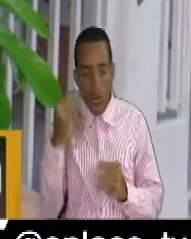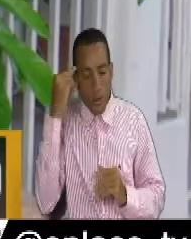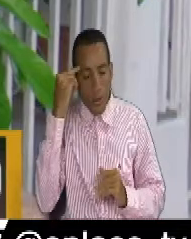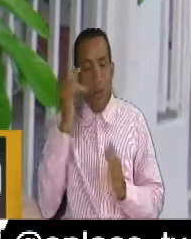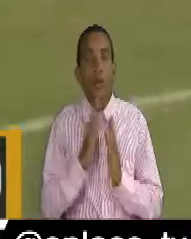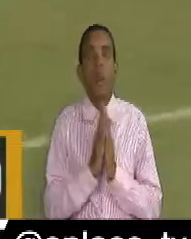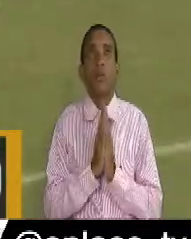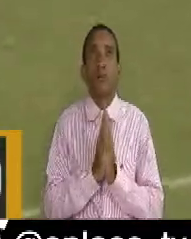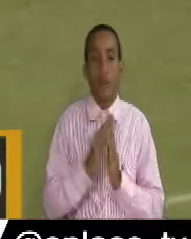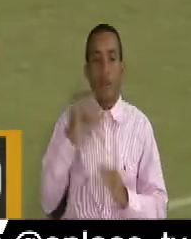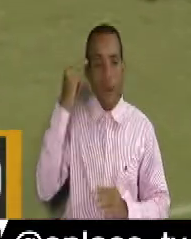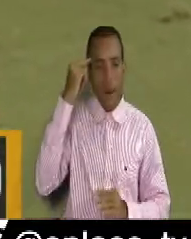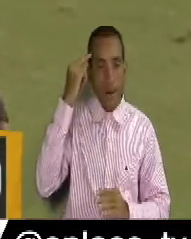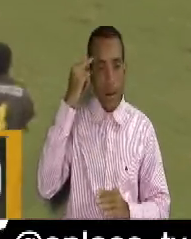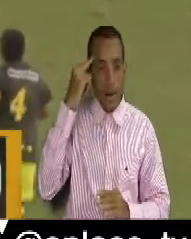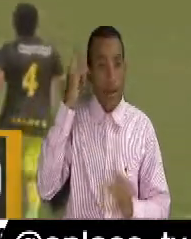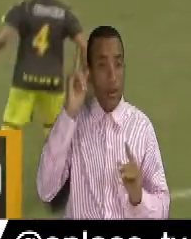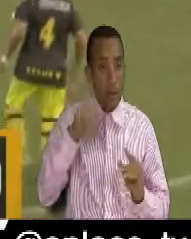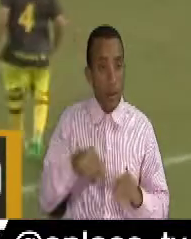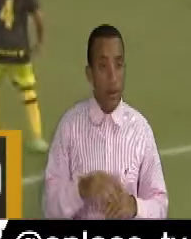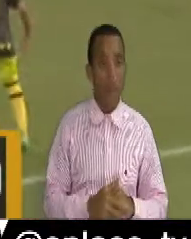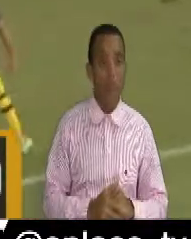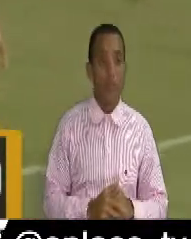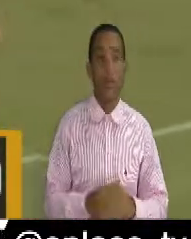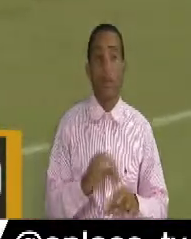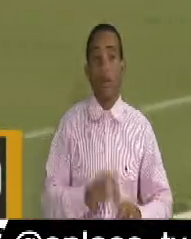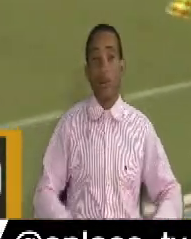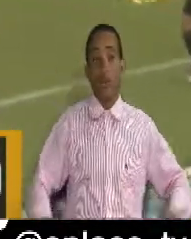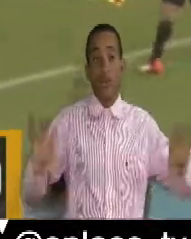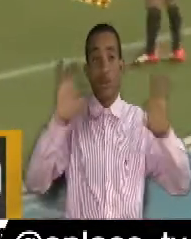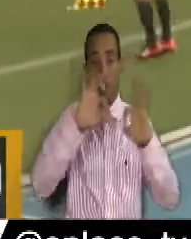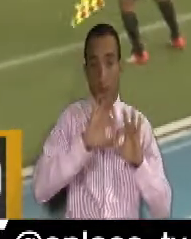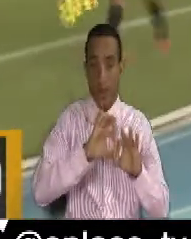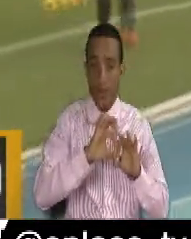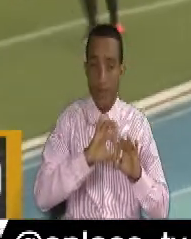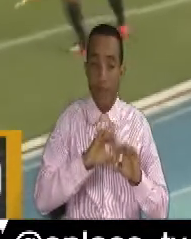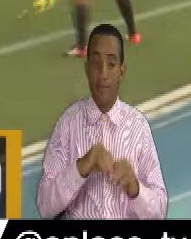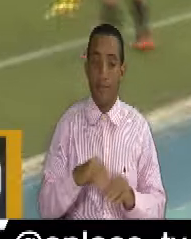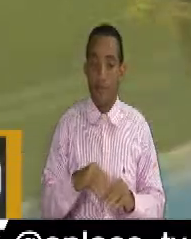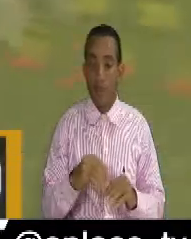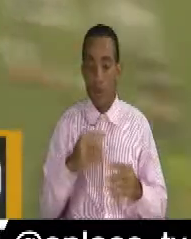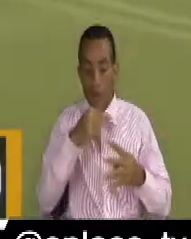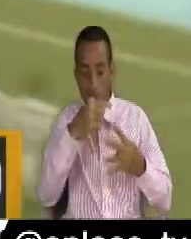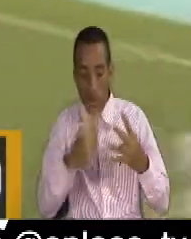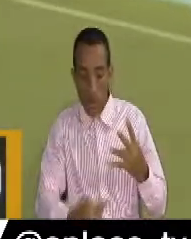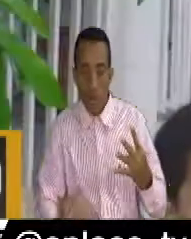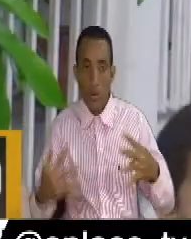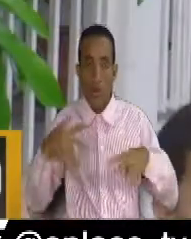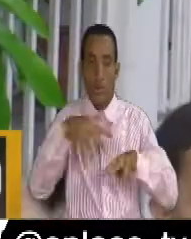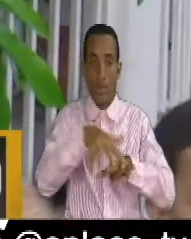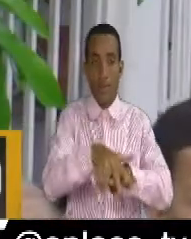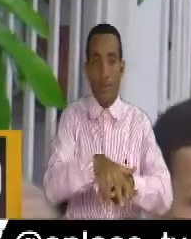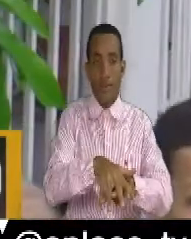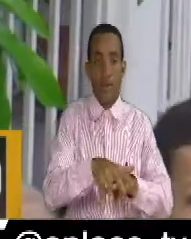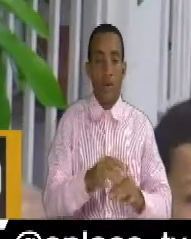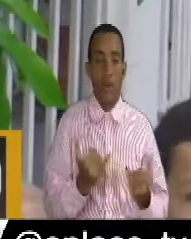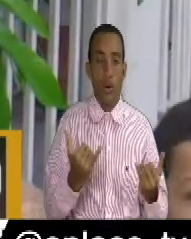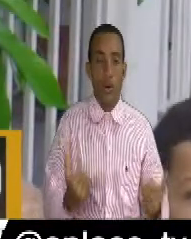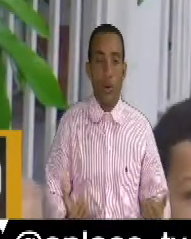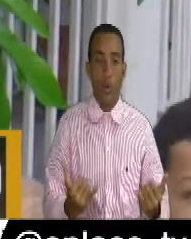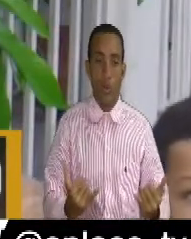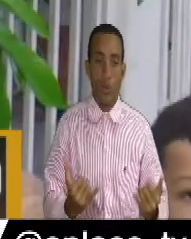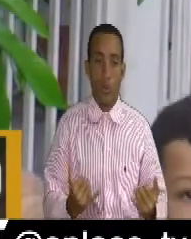parte psicológica de los jugadores, porque creo que es importantísimo trabajar toda esa parte integral, ¿cierto? Hoy día los jugadores de